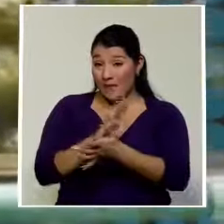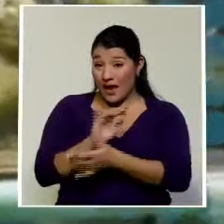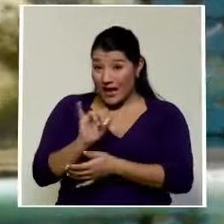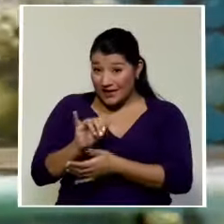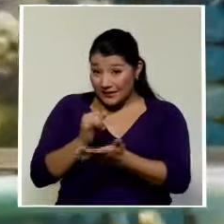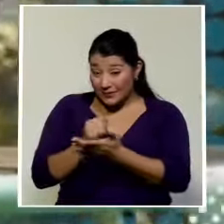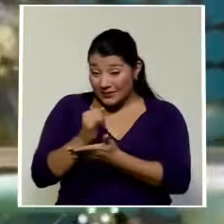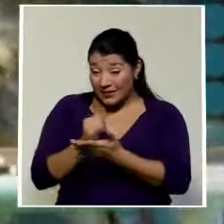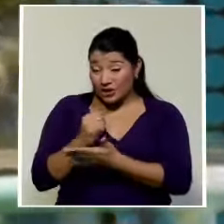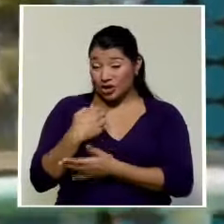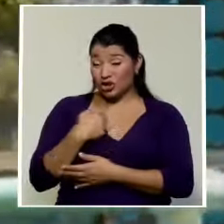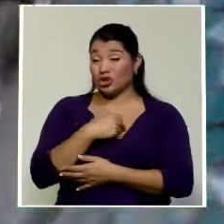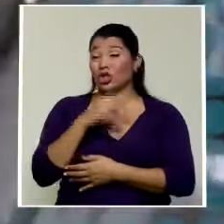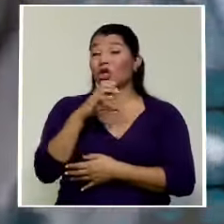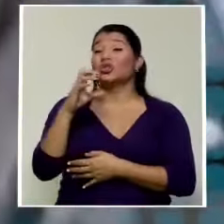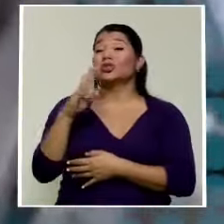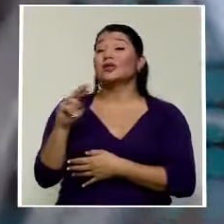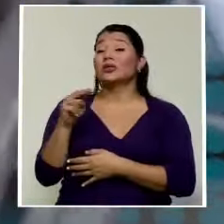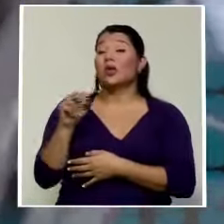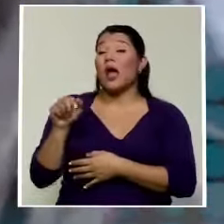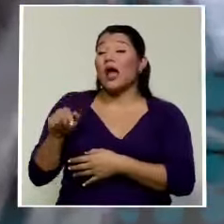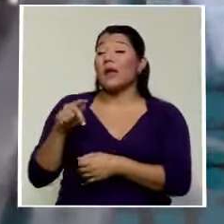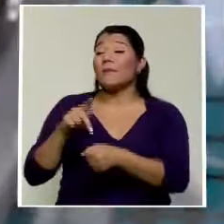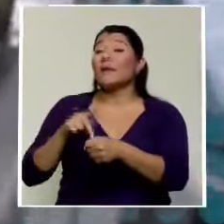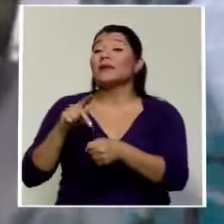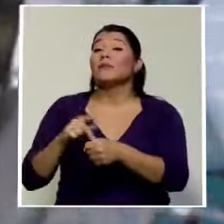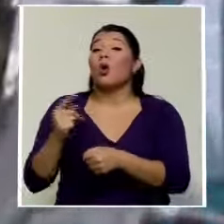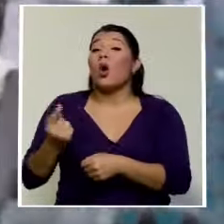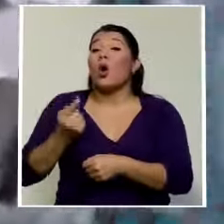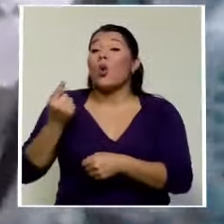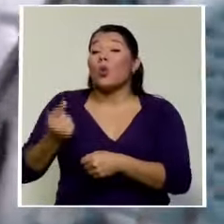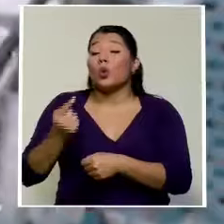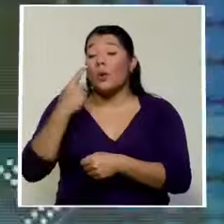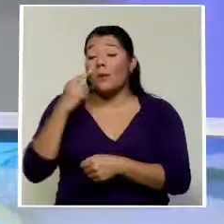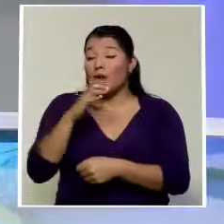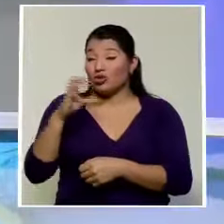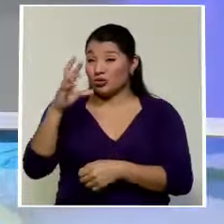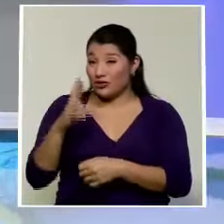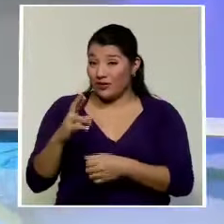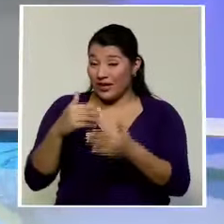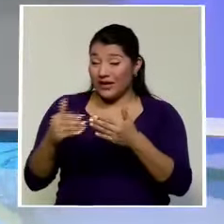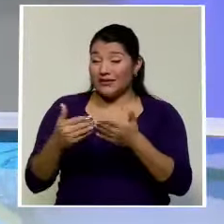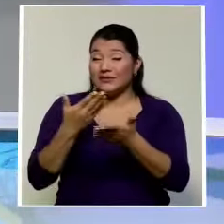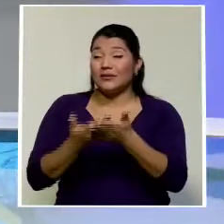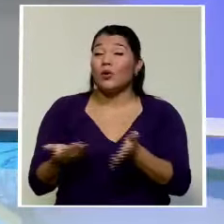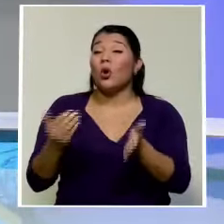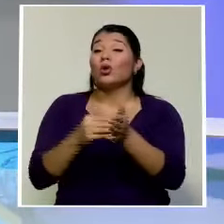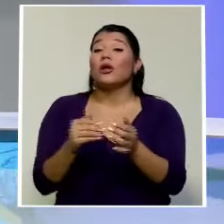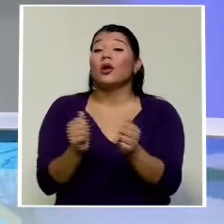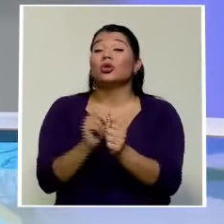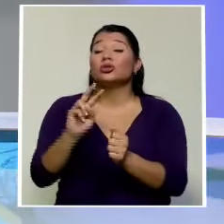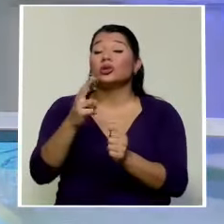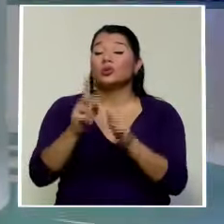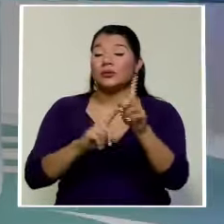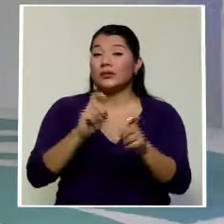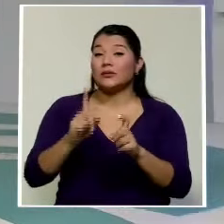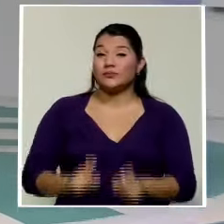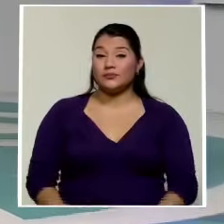Costa Rica Noticias participó en exclusiva para nuestro país. Ya regresamos con esta segunda entrega.